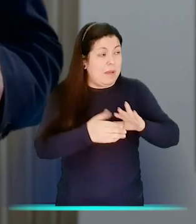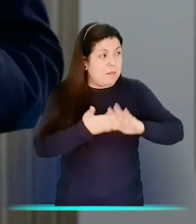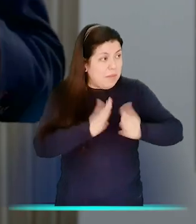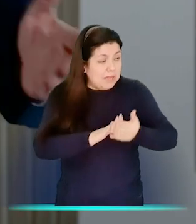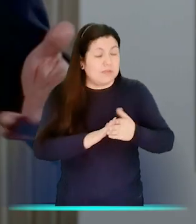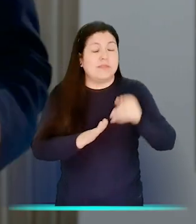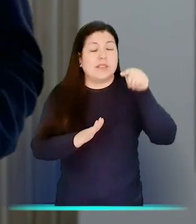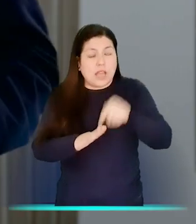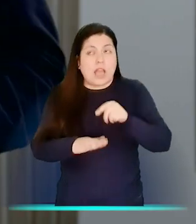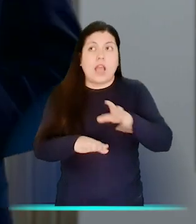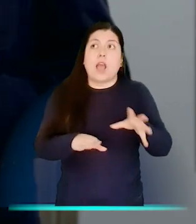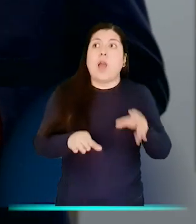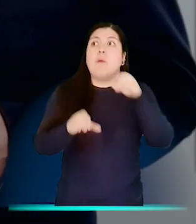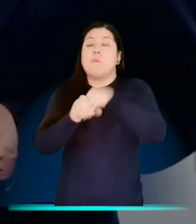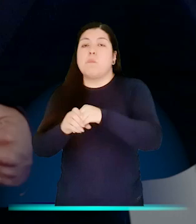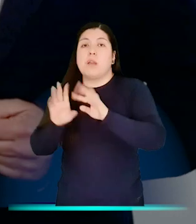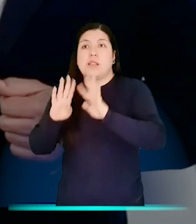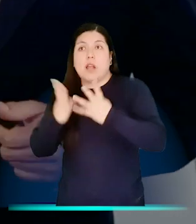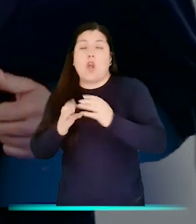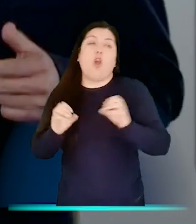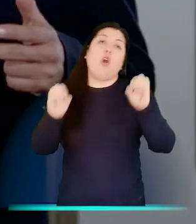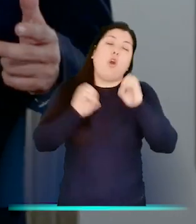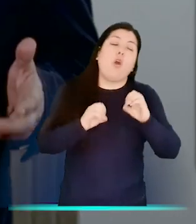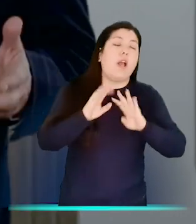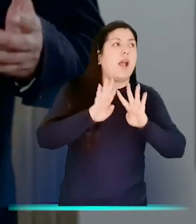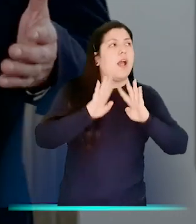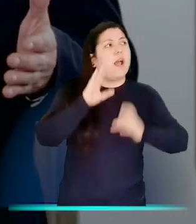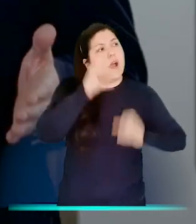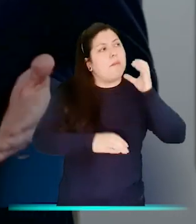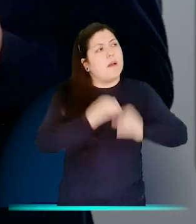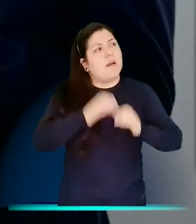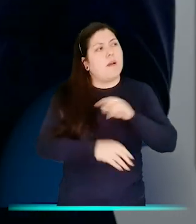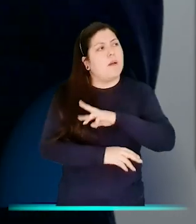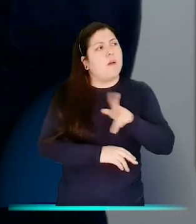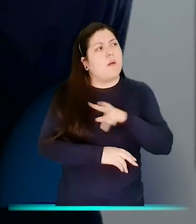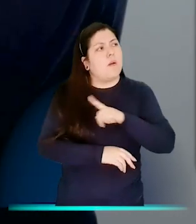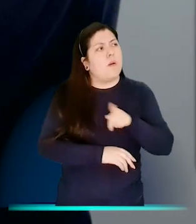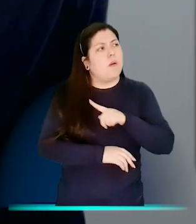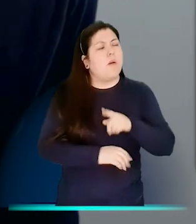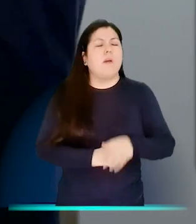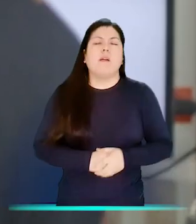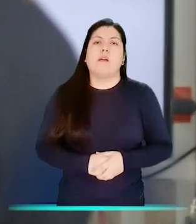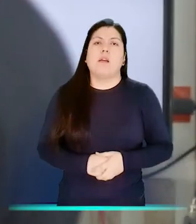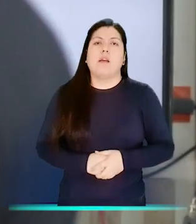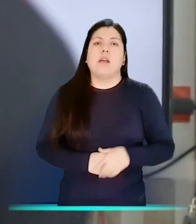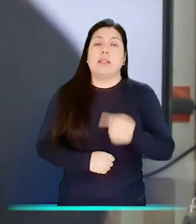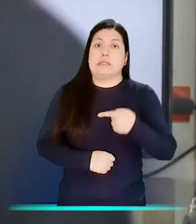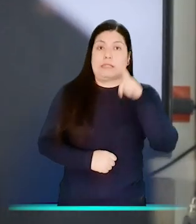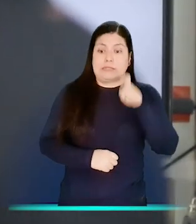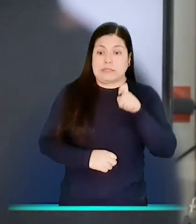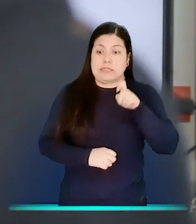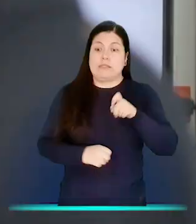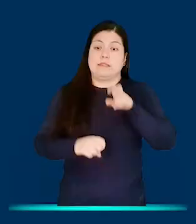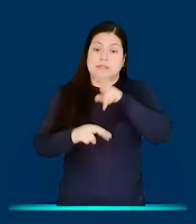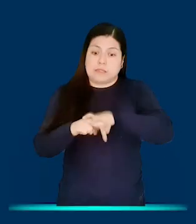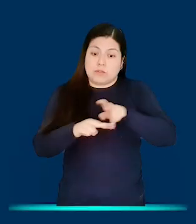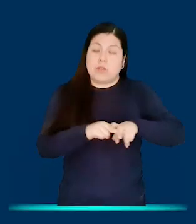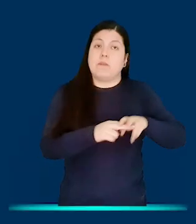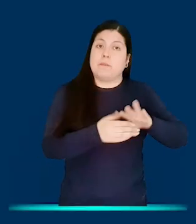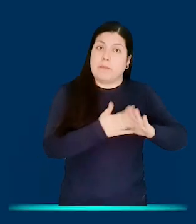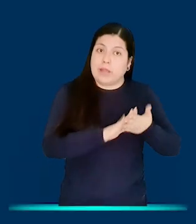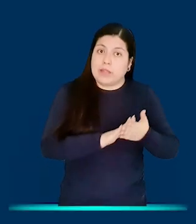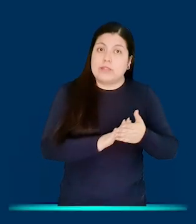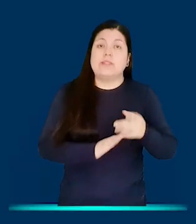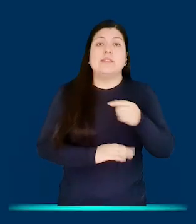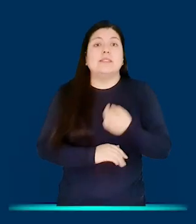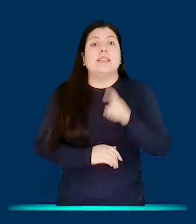estas elecciones para las circunscripciones especiales de paz, ¿van a ir al Senado o a la Cámara de Representantes?